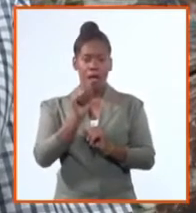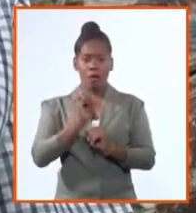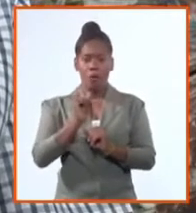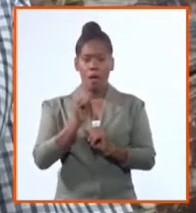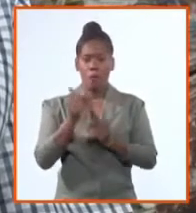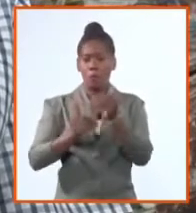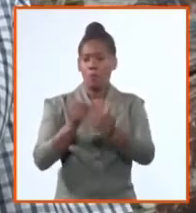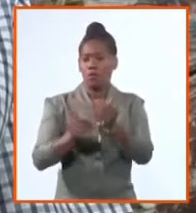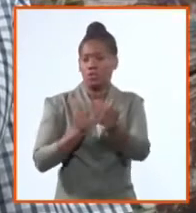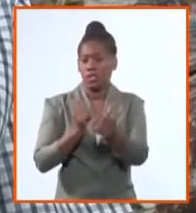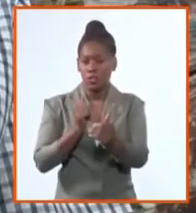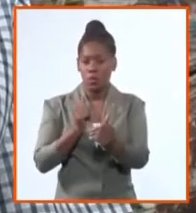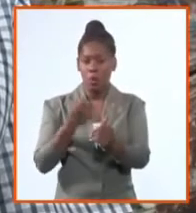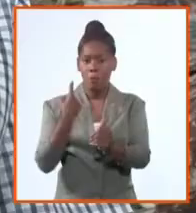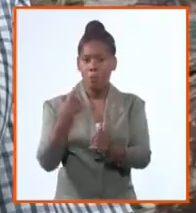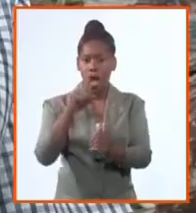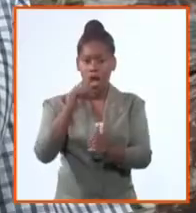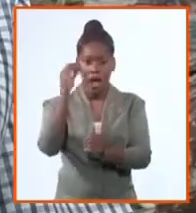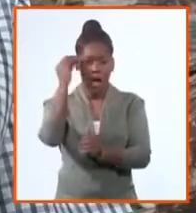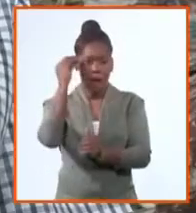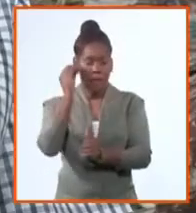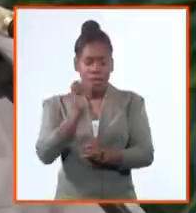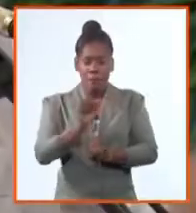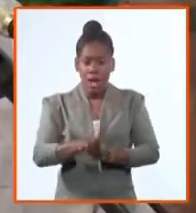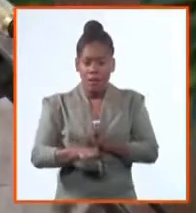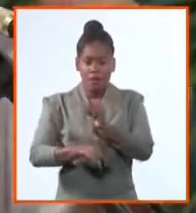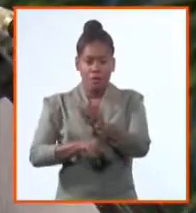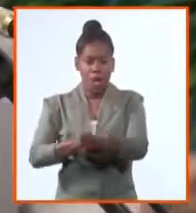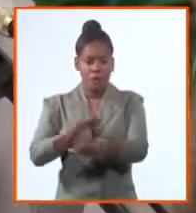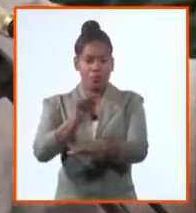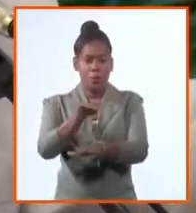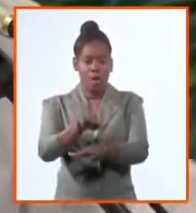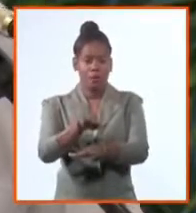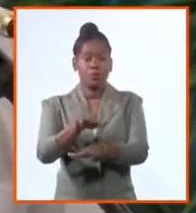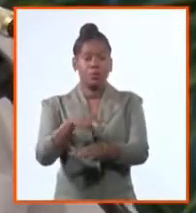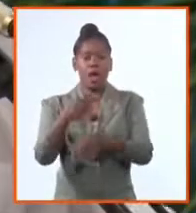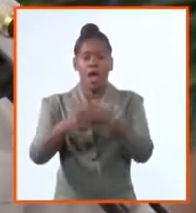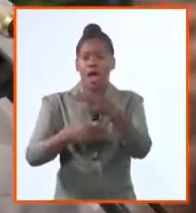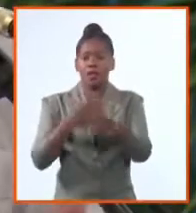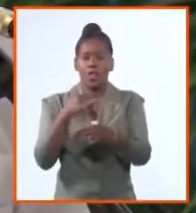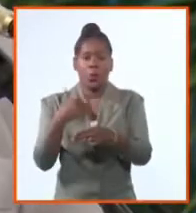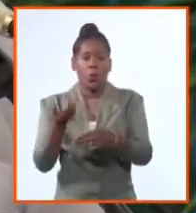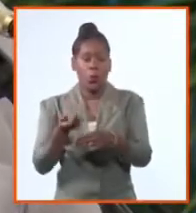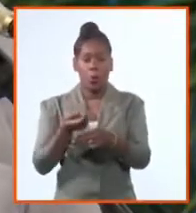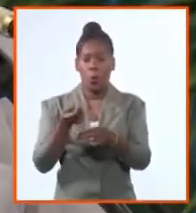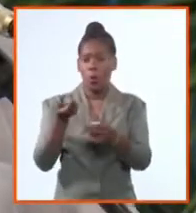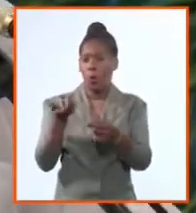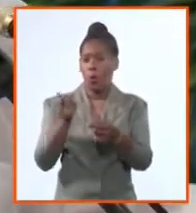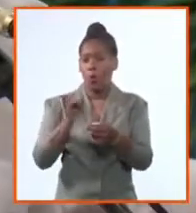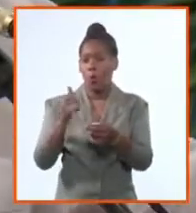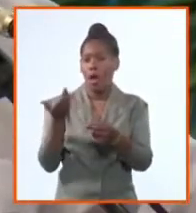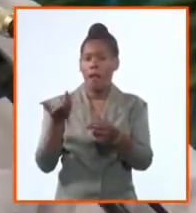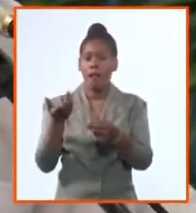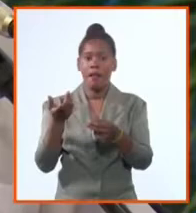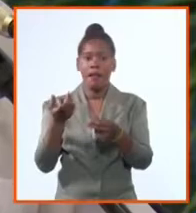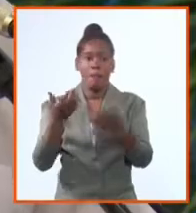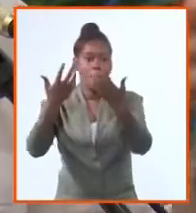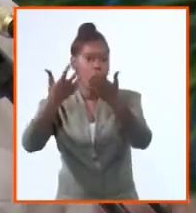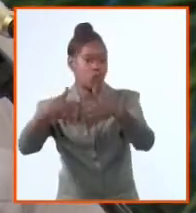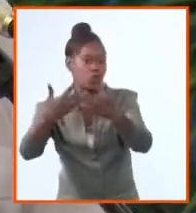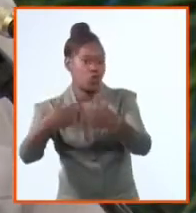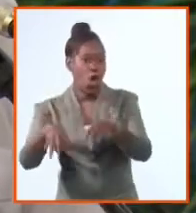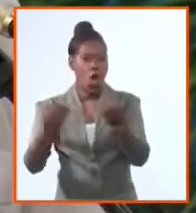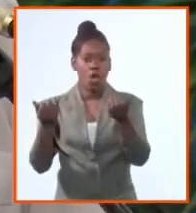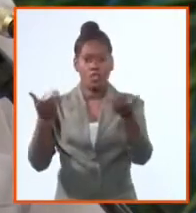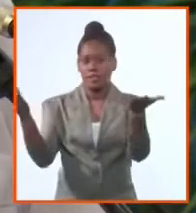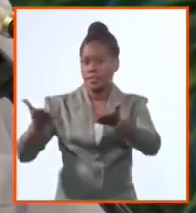en relación a temas económicos específicos. Eso está en las actas del Ministerio de Industria, eso está en el libro que trató los temas de